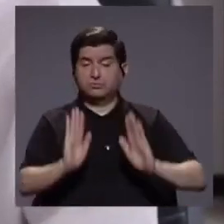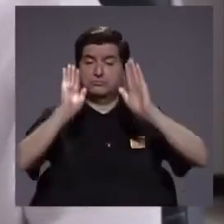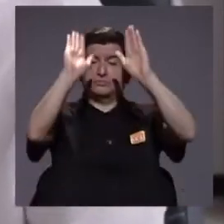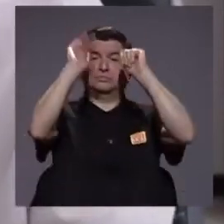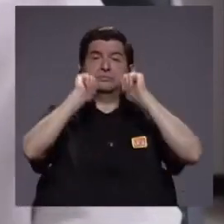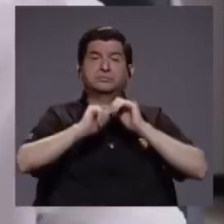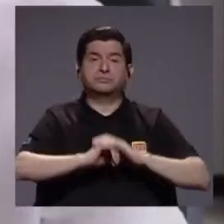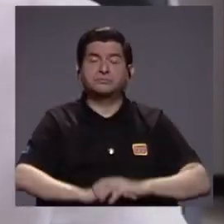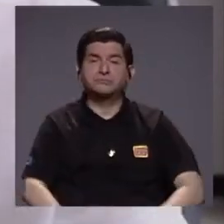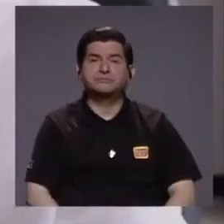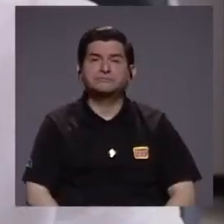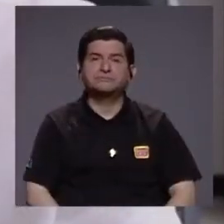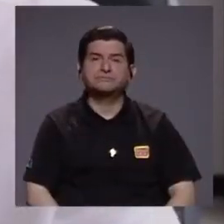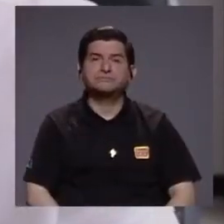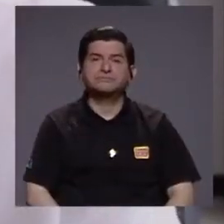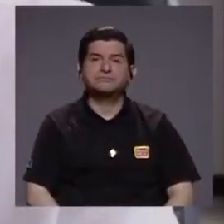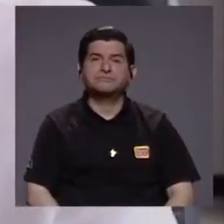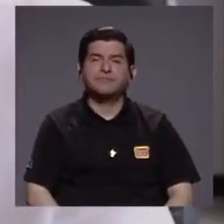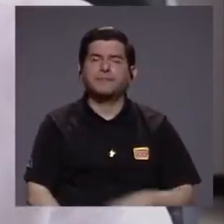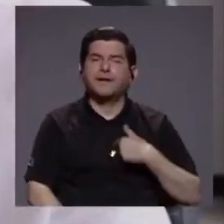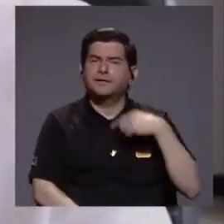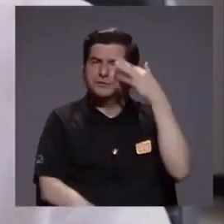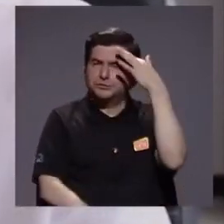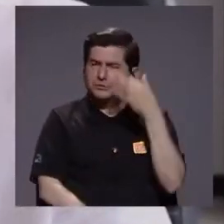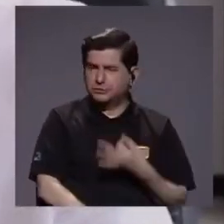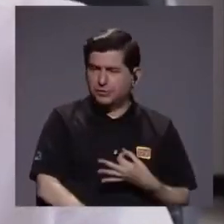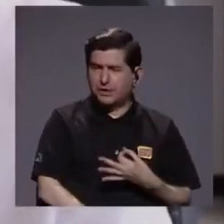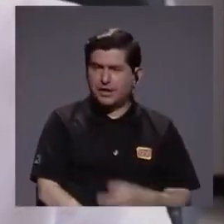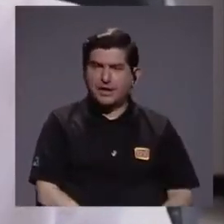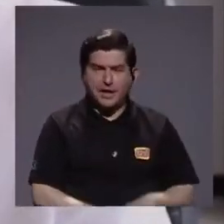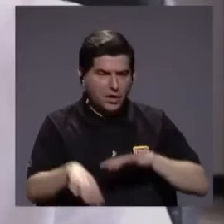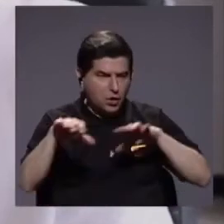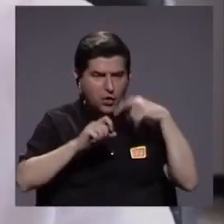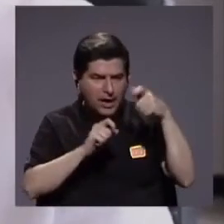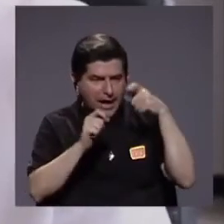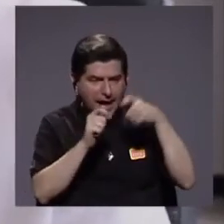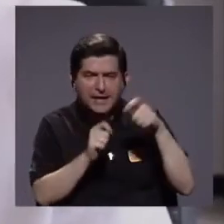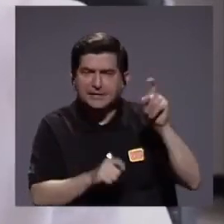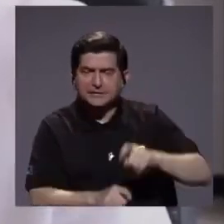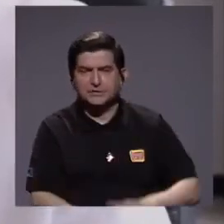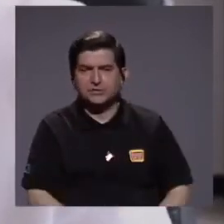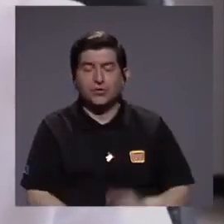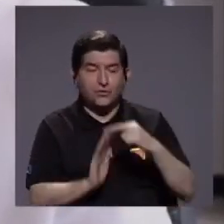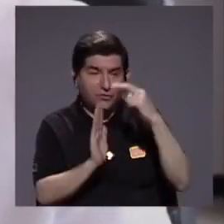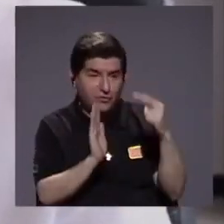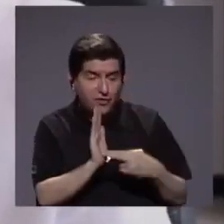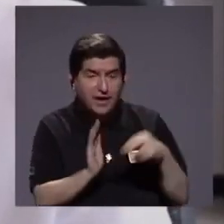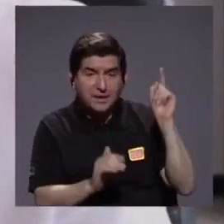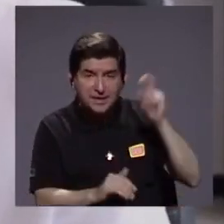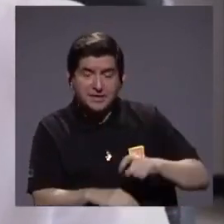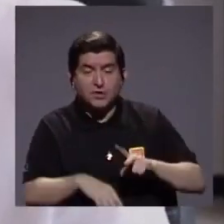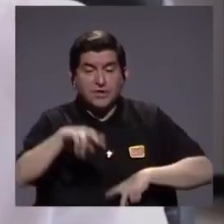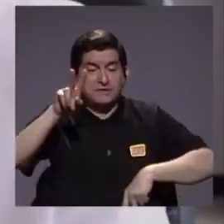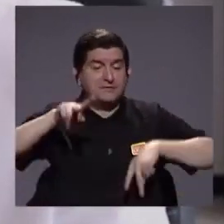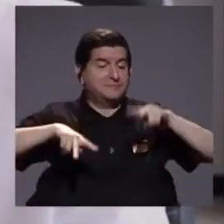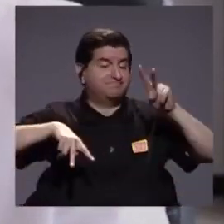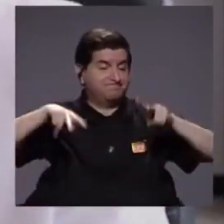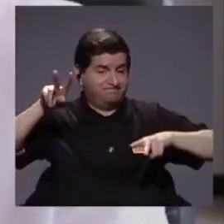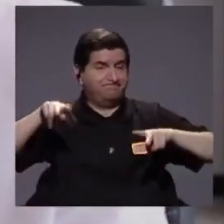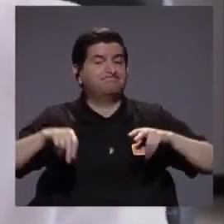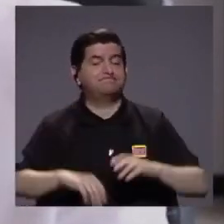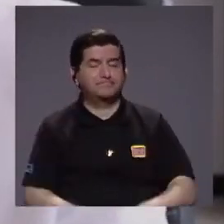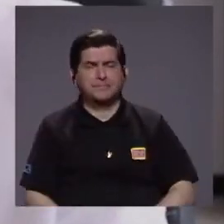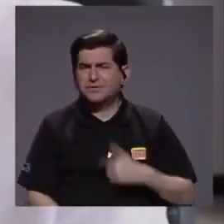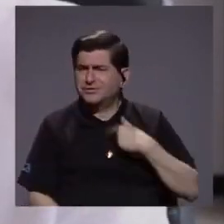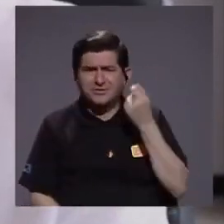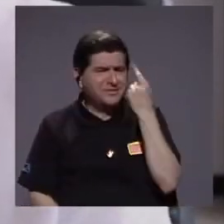extraordinarios. Entonces, eso yo creo que tenemos que ir a acciones concretas. La reglamentación tiene que ser variada definitivamente. Yo